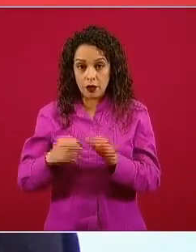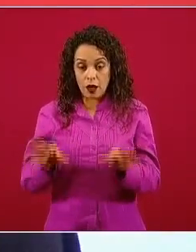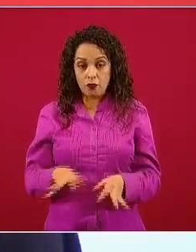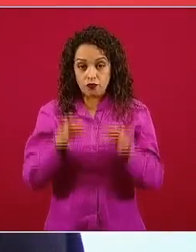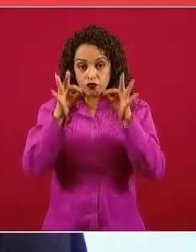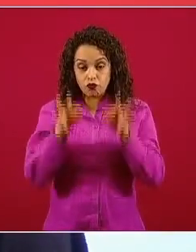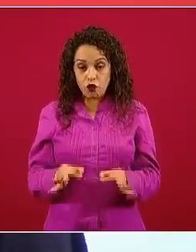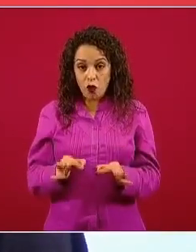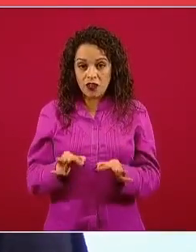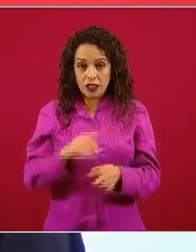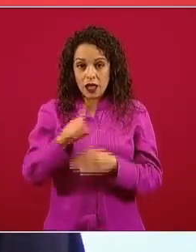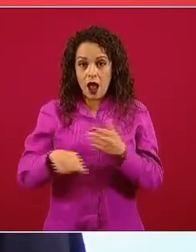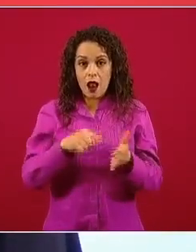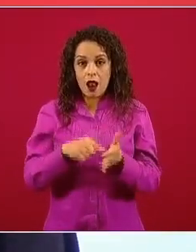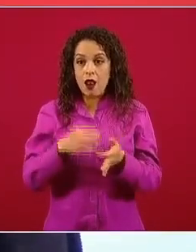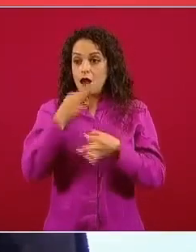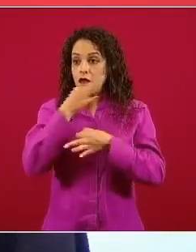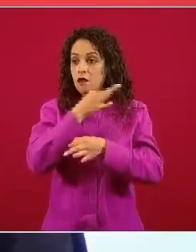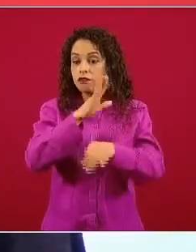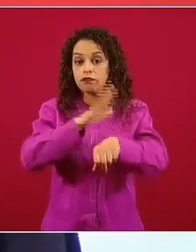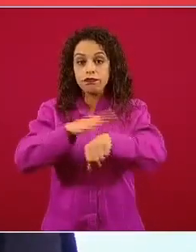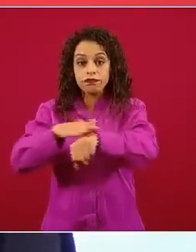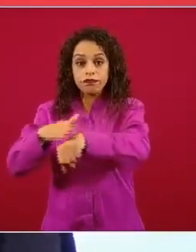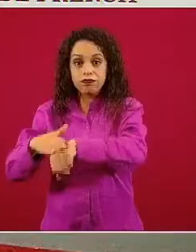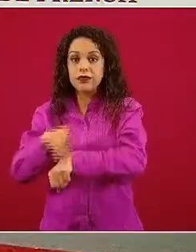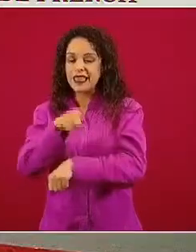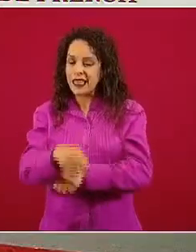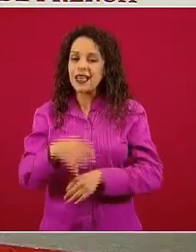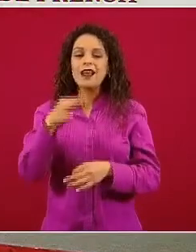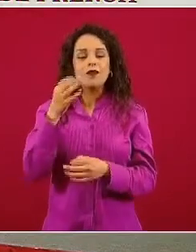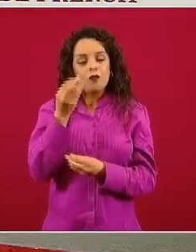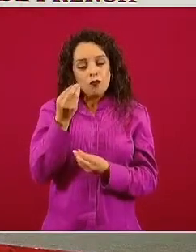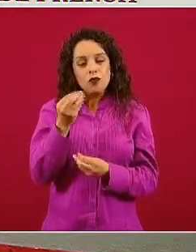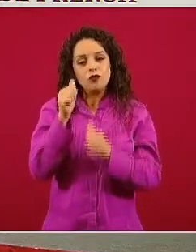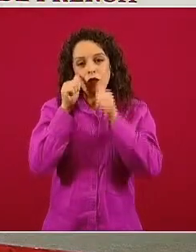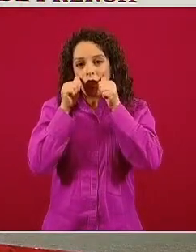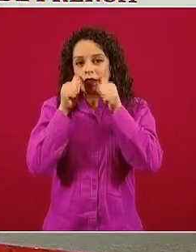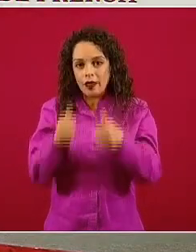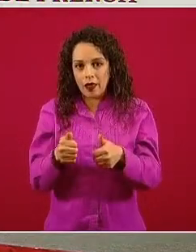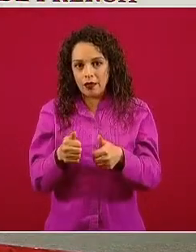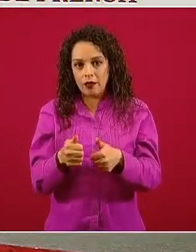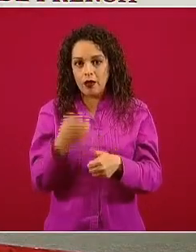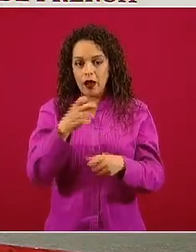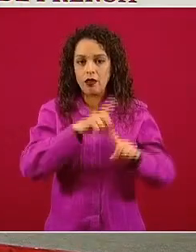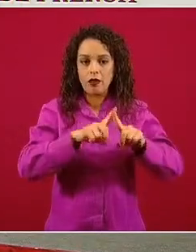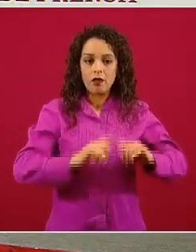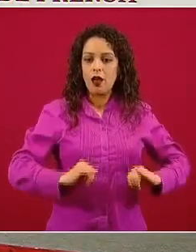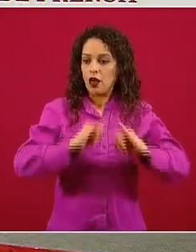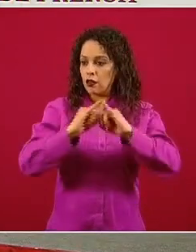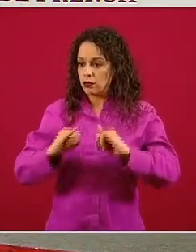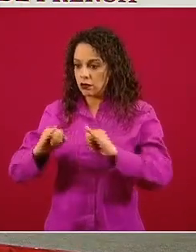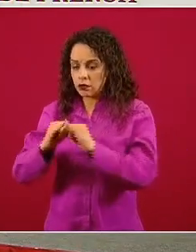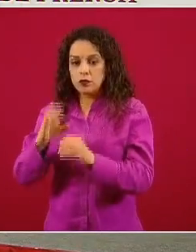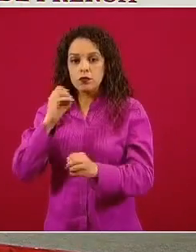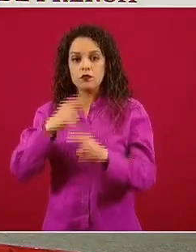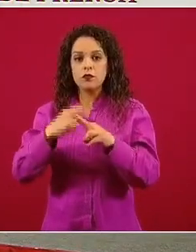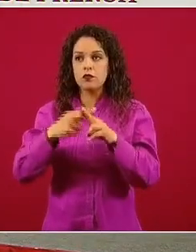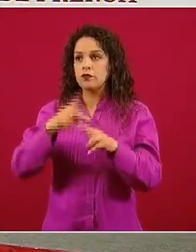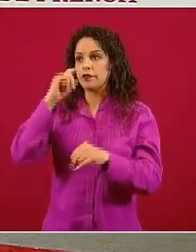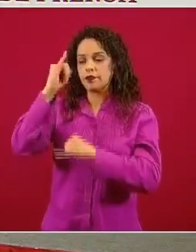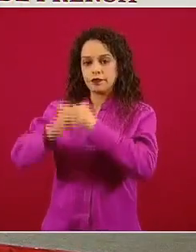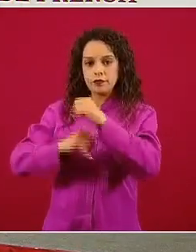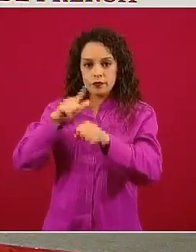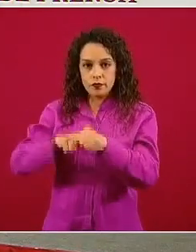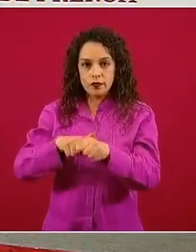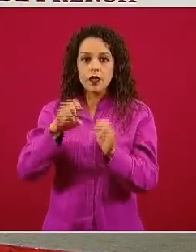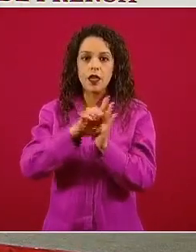oficiales se comunique, estemos atentos a los pronunciamientos de las instituciones internacionales como la Organización Mundial